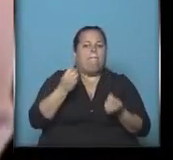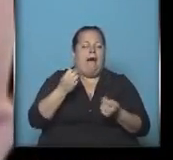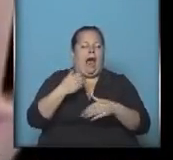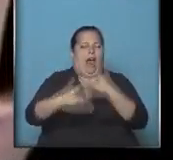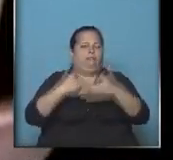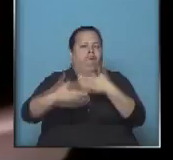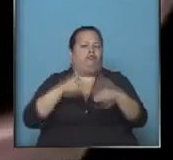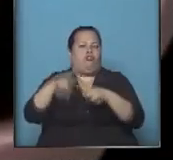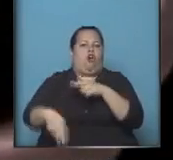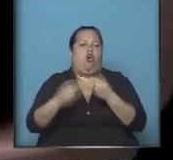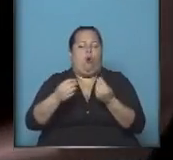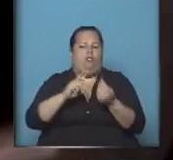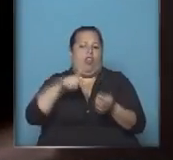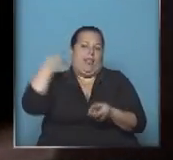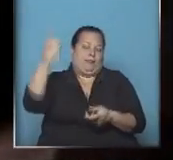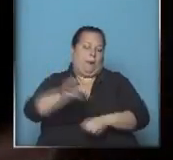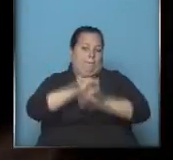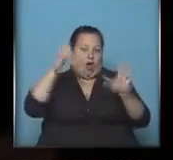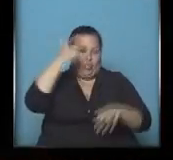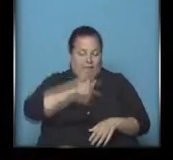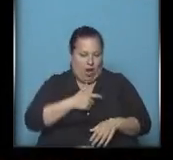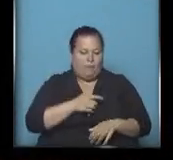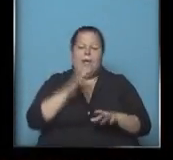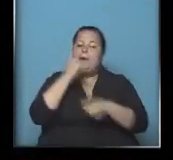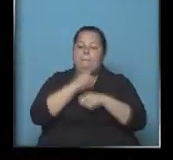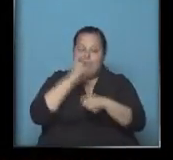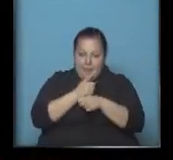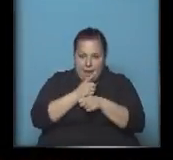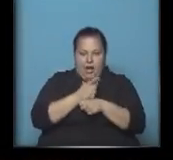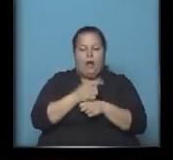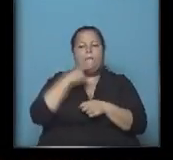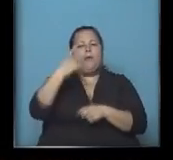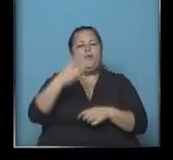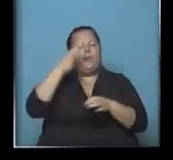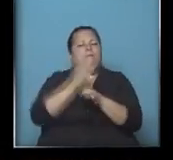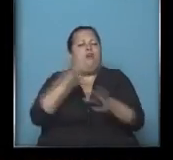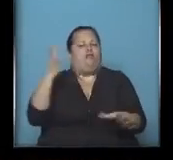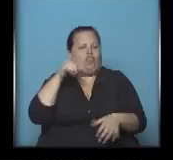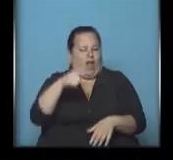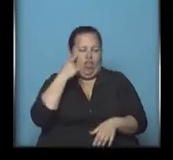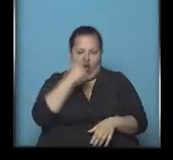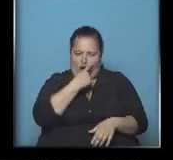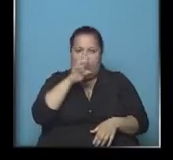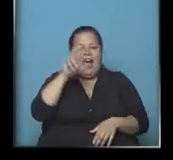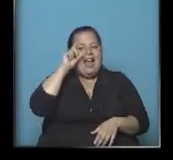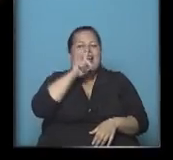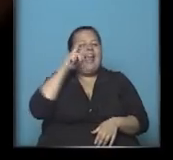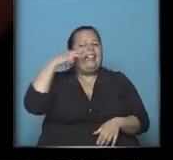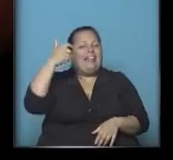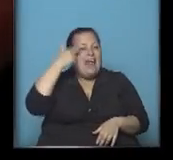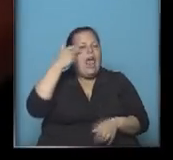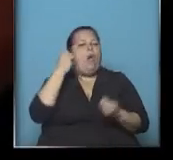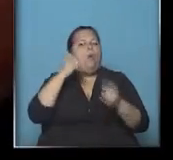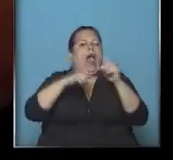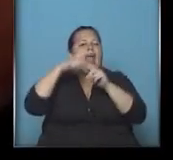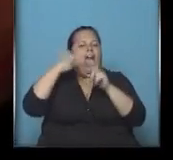progresivo y no se transforme después en una ceguera primero principal una correcta consulte un especialista en la especial la retina en la cual va a determinar qué grado